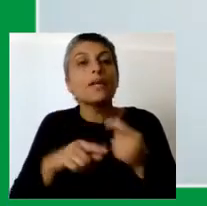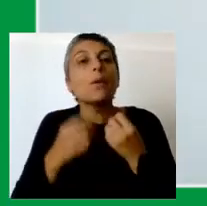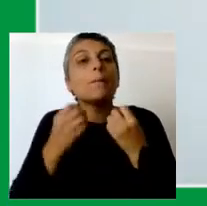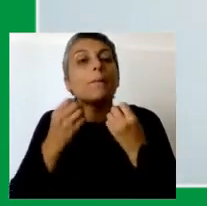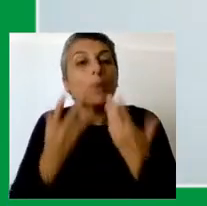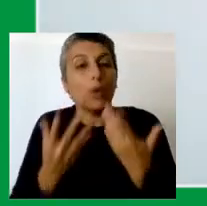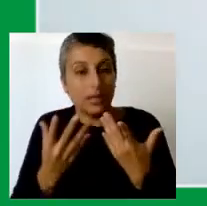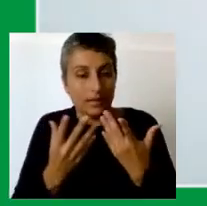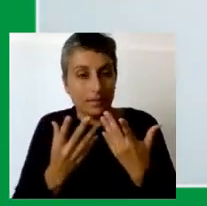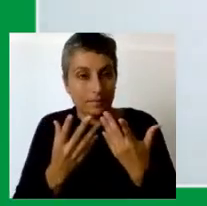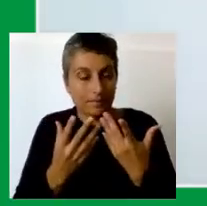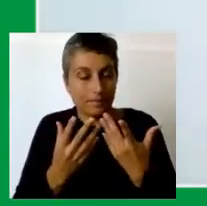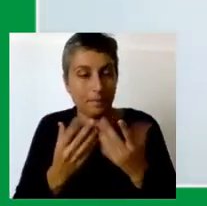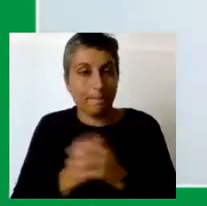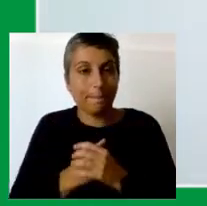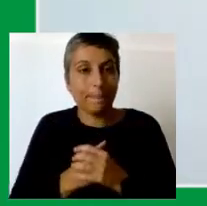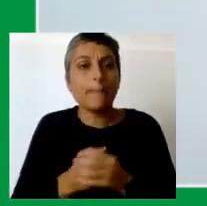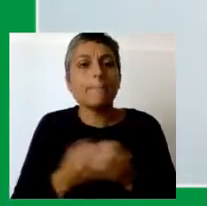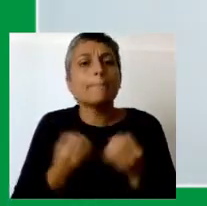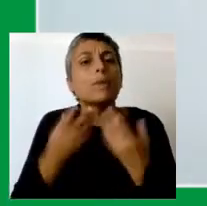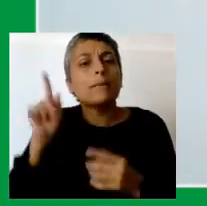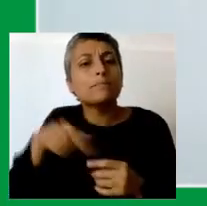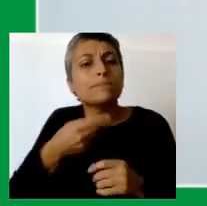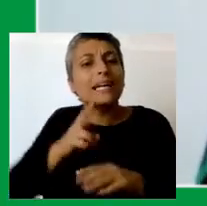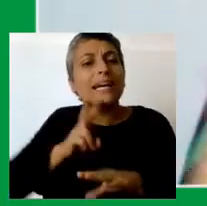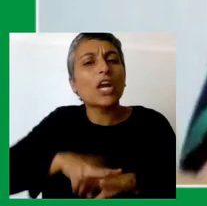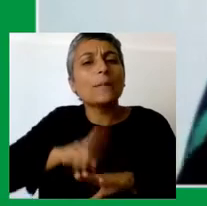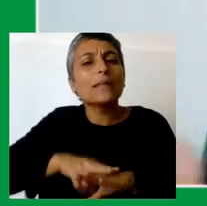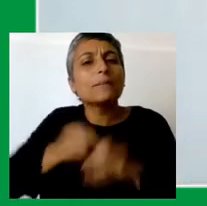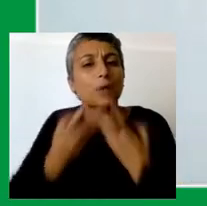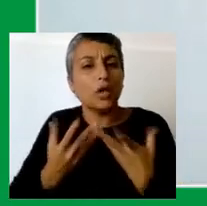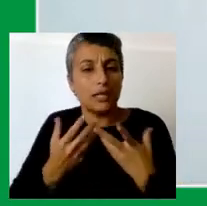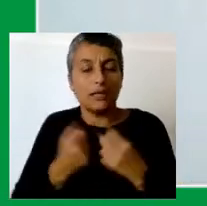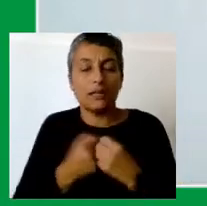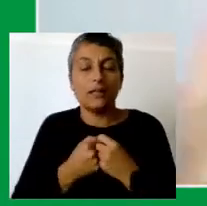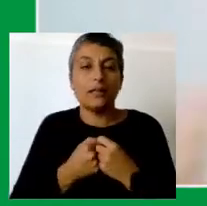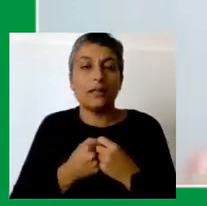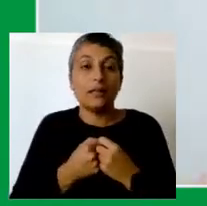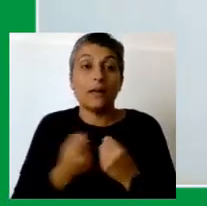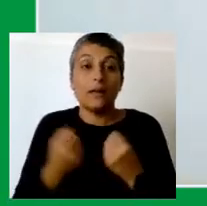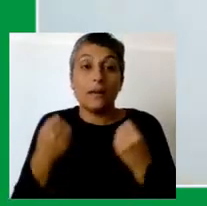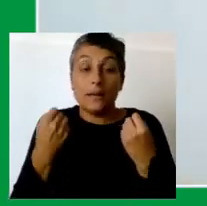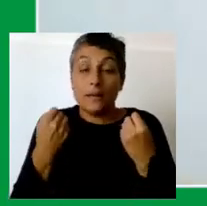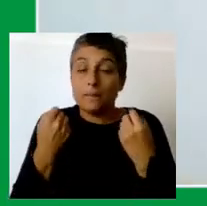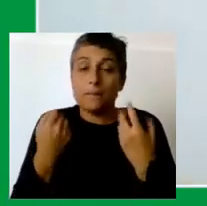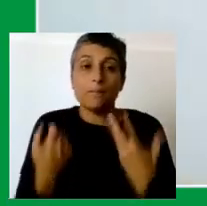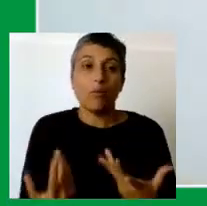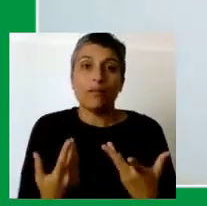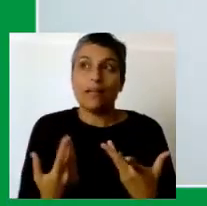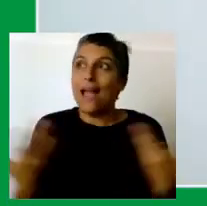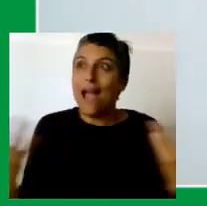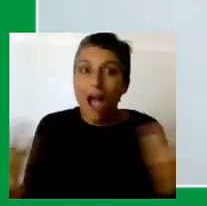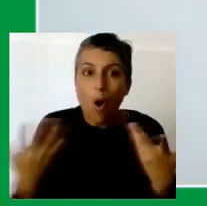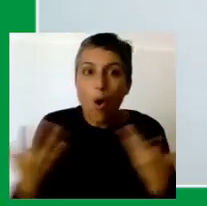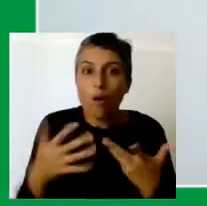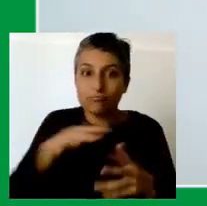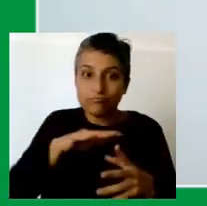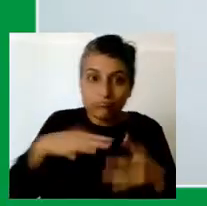es el respaldo, digamos, de esta recomendación? Es que además de vivir en esta cultura digital,